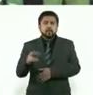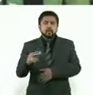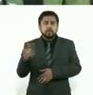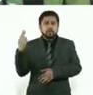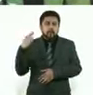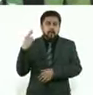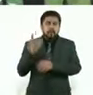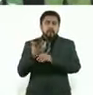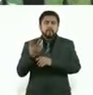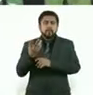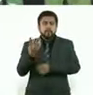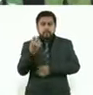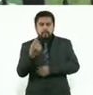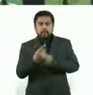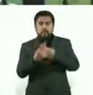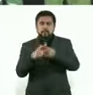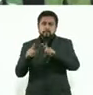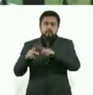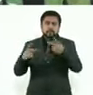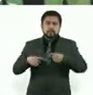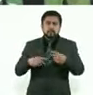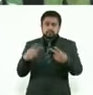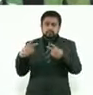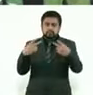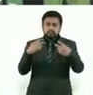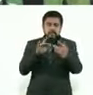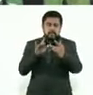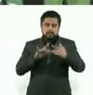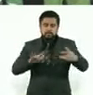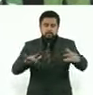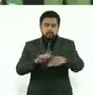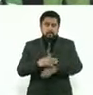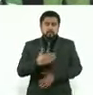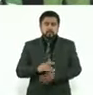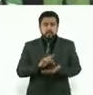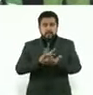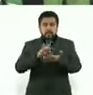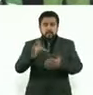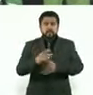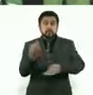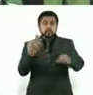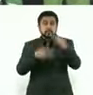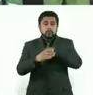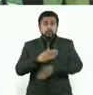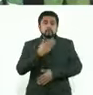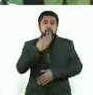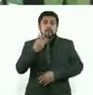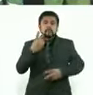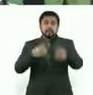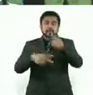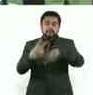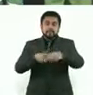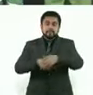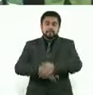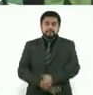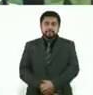todas las personas que nos siguen a través de las redes sociales. Sean todas y todos